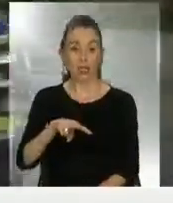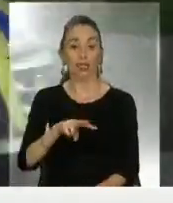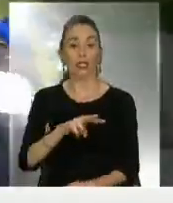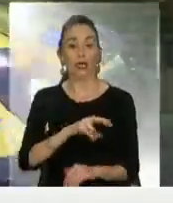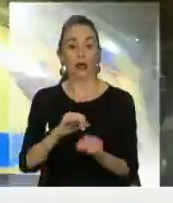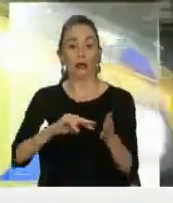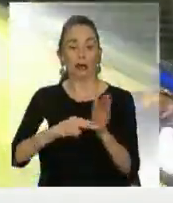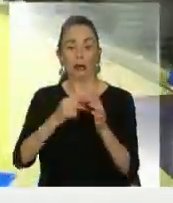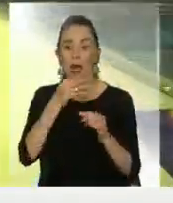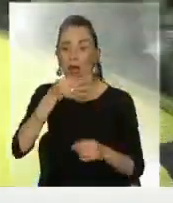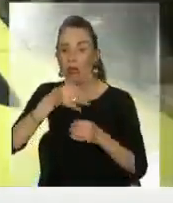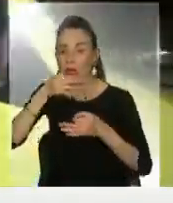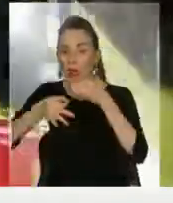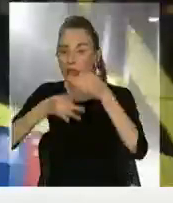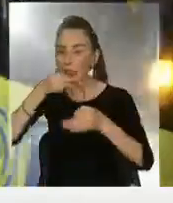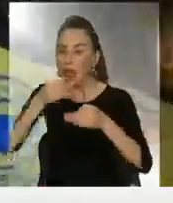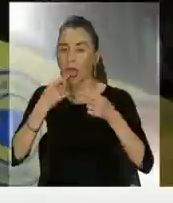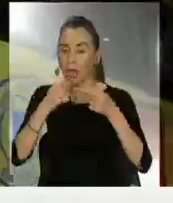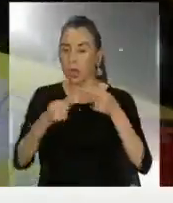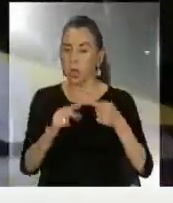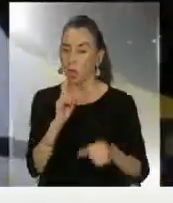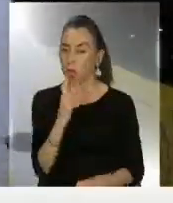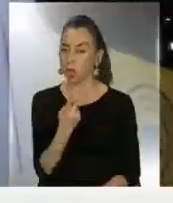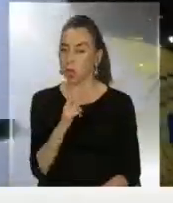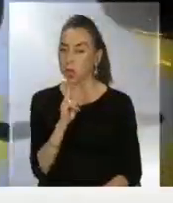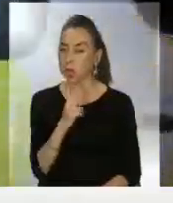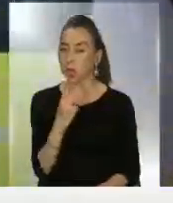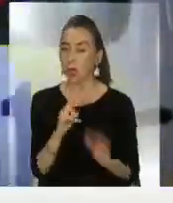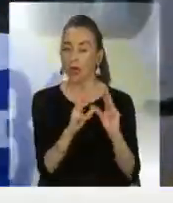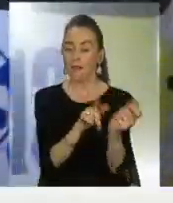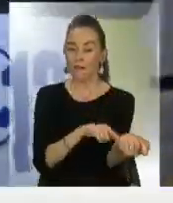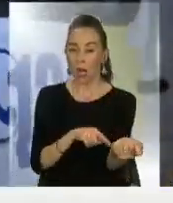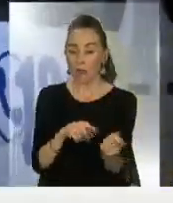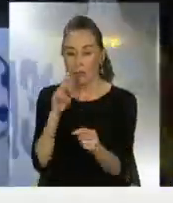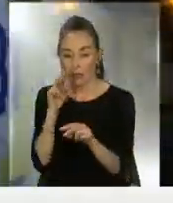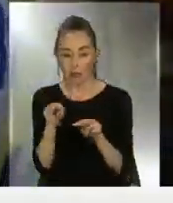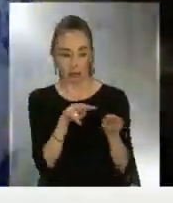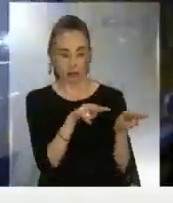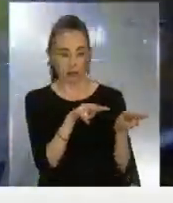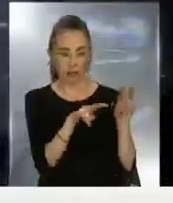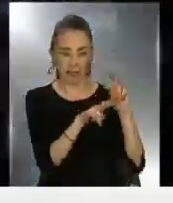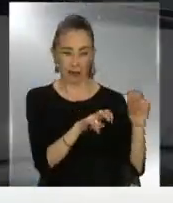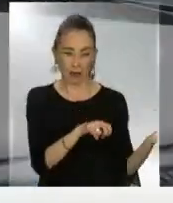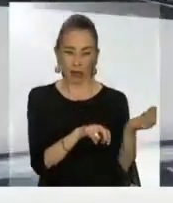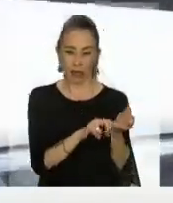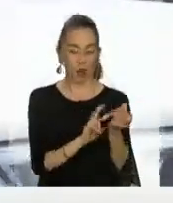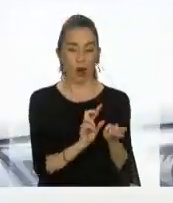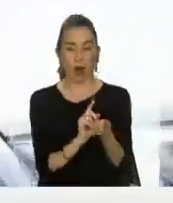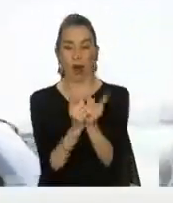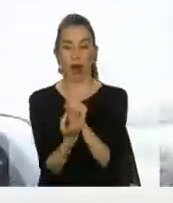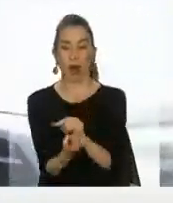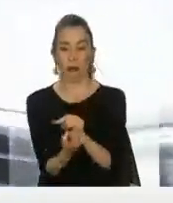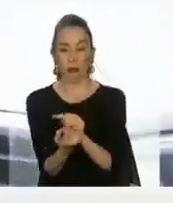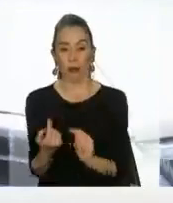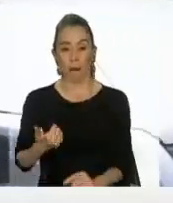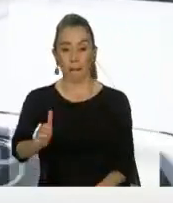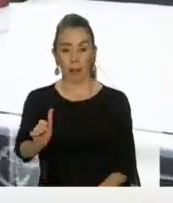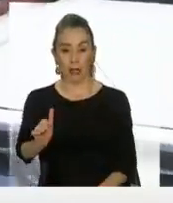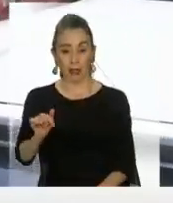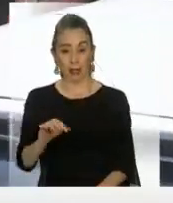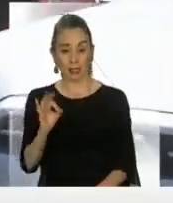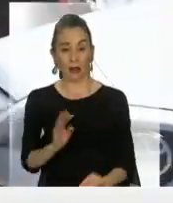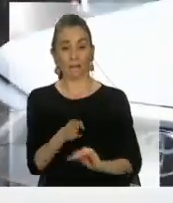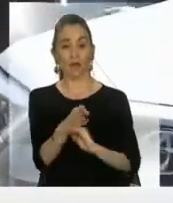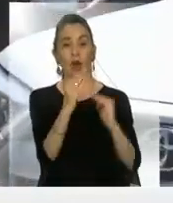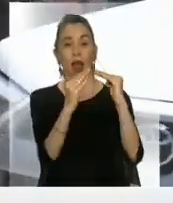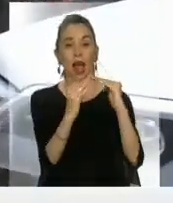serie de incongruencias en los testimonios, principalmente de los familiares, dieron un vuelco en la investigación. Este sábado, la PDI llegó hasta el inmueble